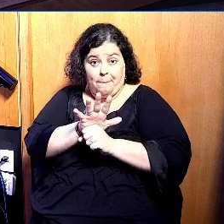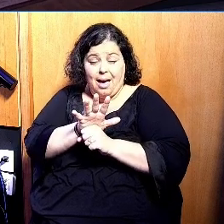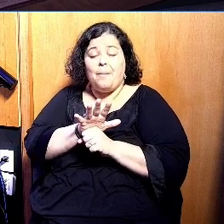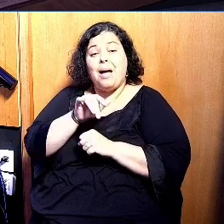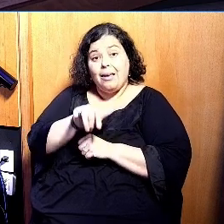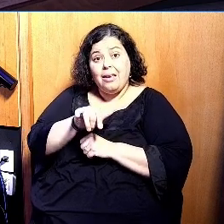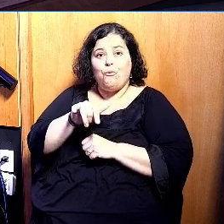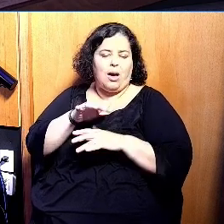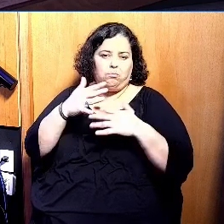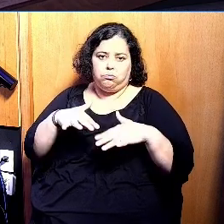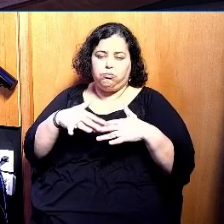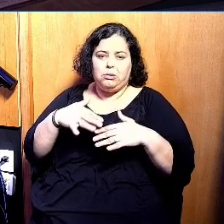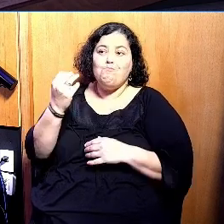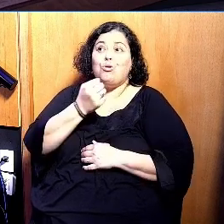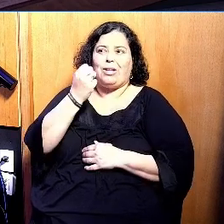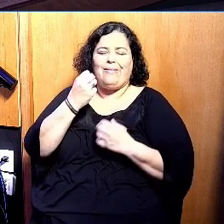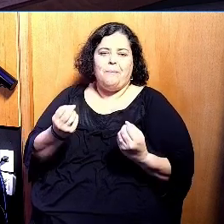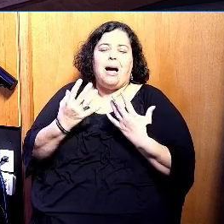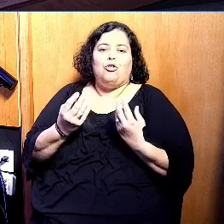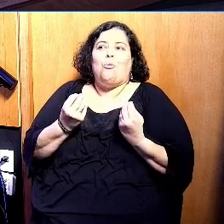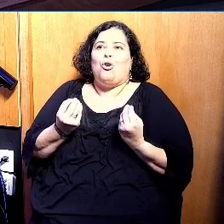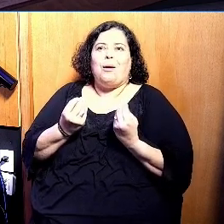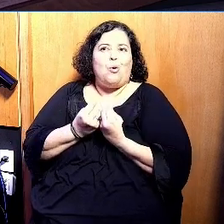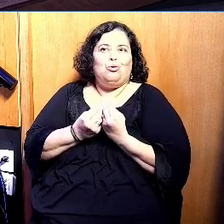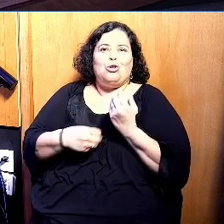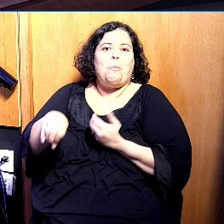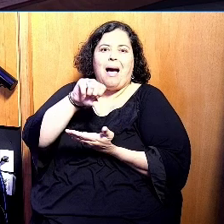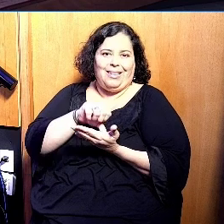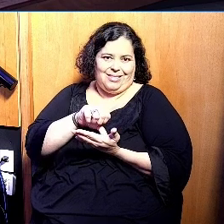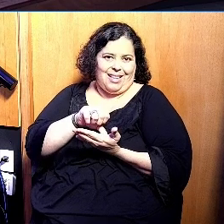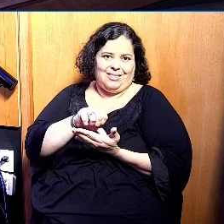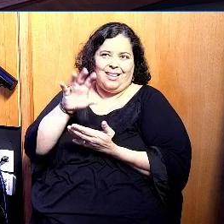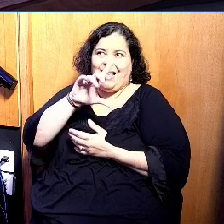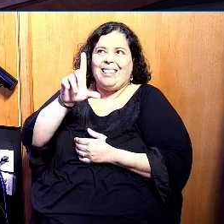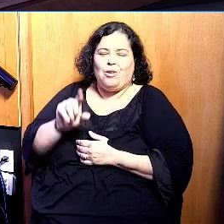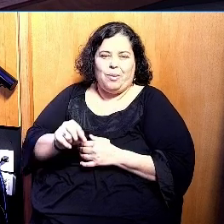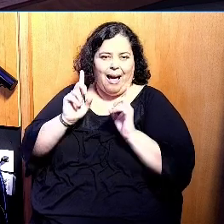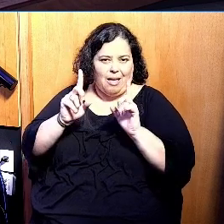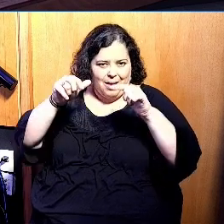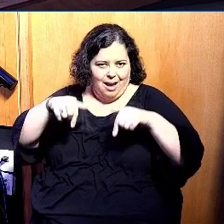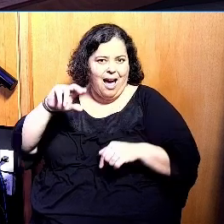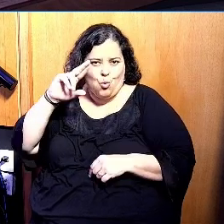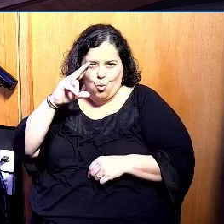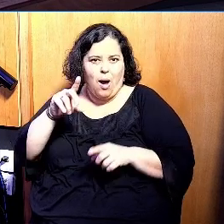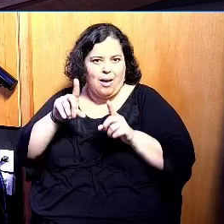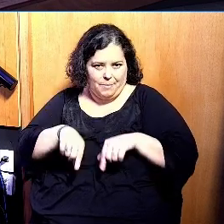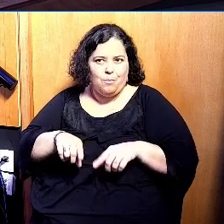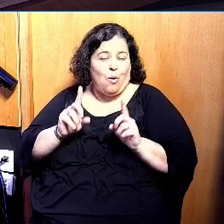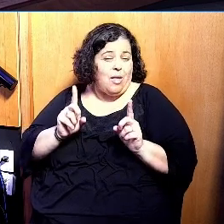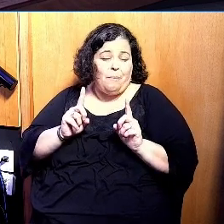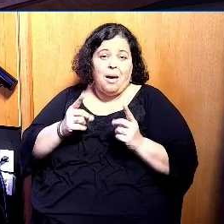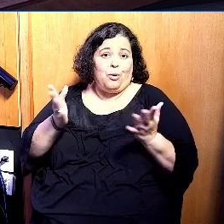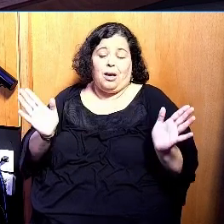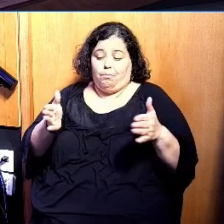fue claro el impacto que tuvo en muchos países de Latinoamérica, y en Uruguay no fue, o sea, no, en cuanto a la reducción